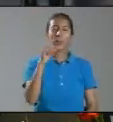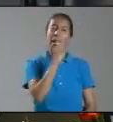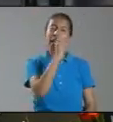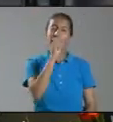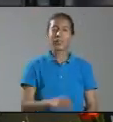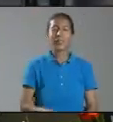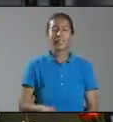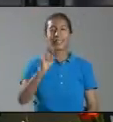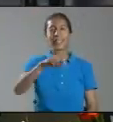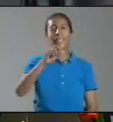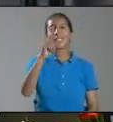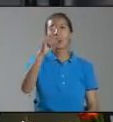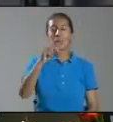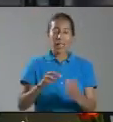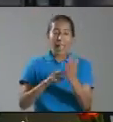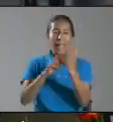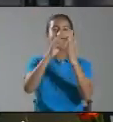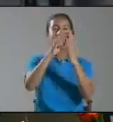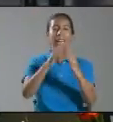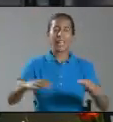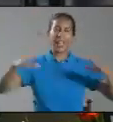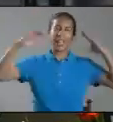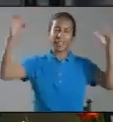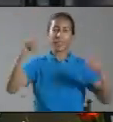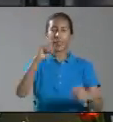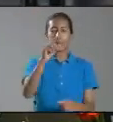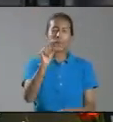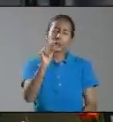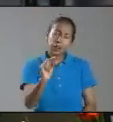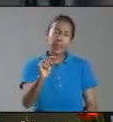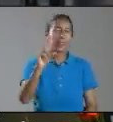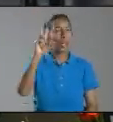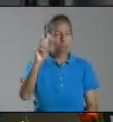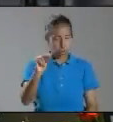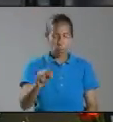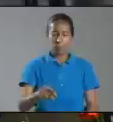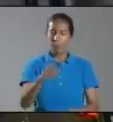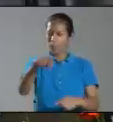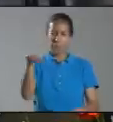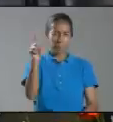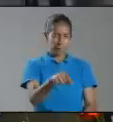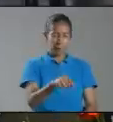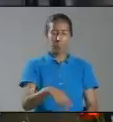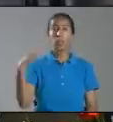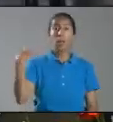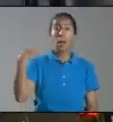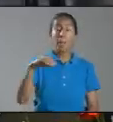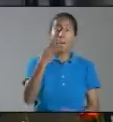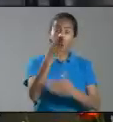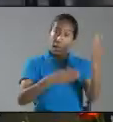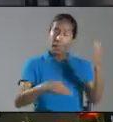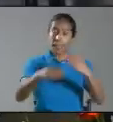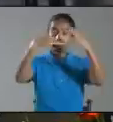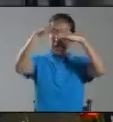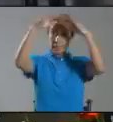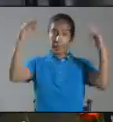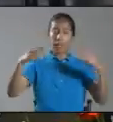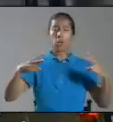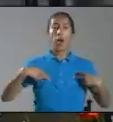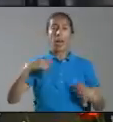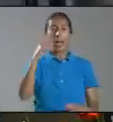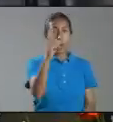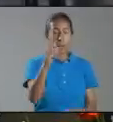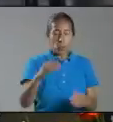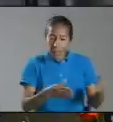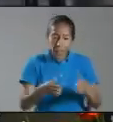y una chiquita. No, no, no, reprendo en el nombre de Jesús. Para ir al cielo solo hay un camino. Ese camino se